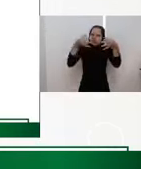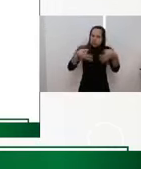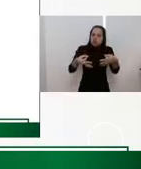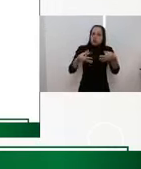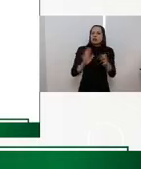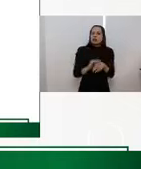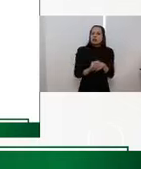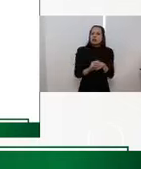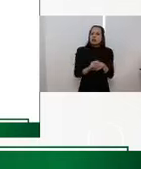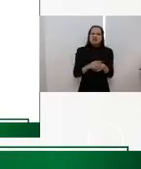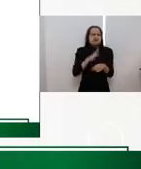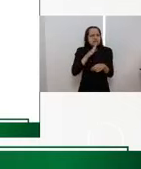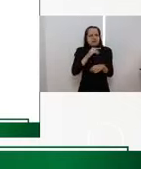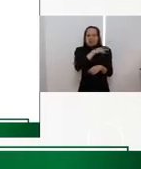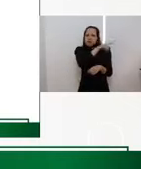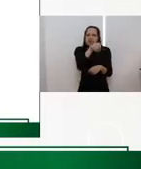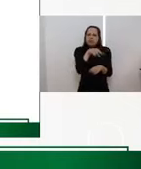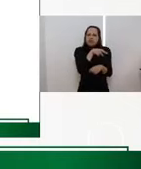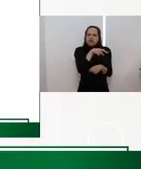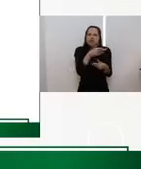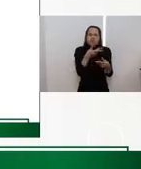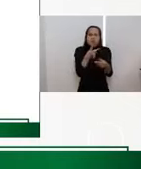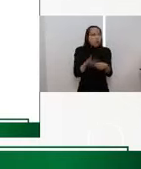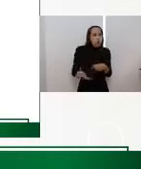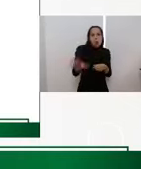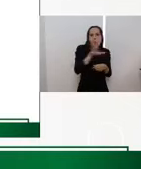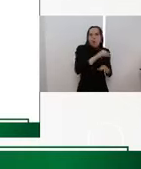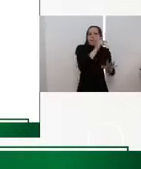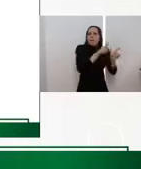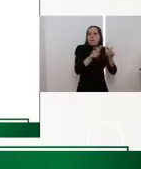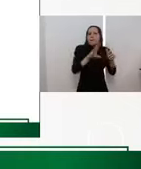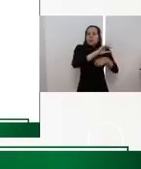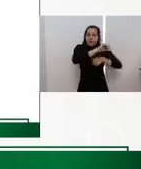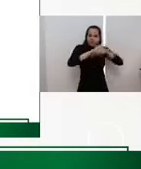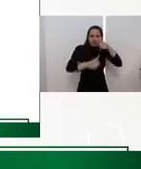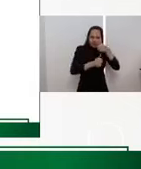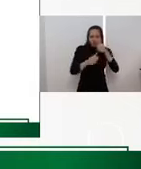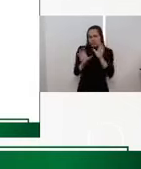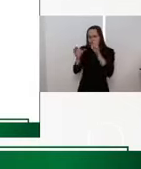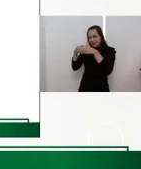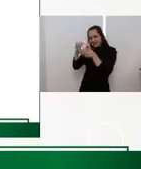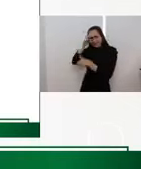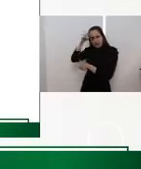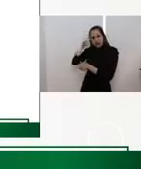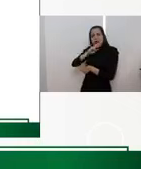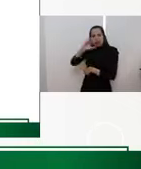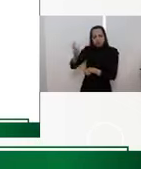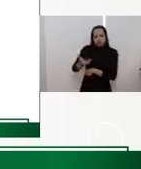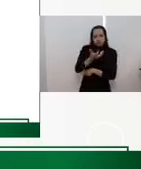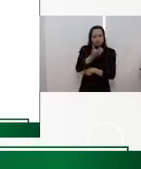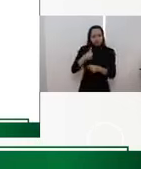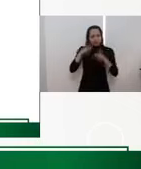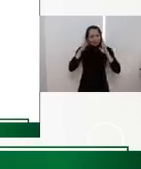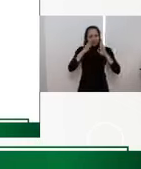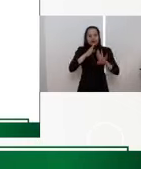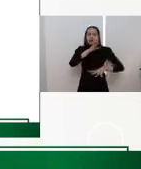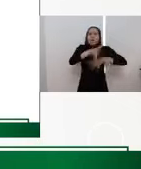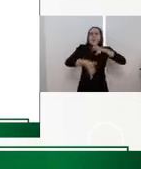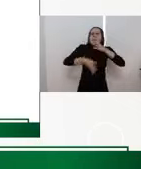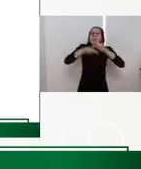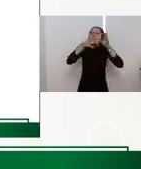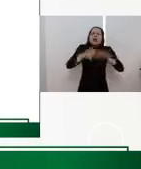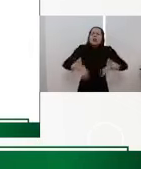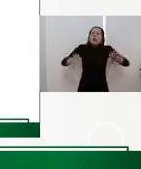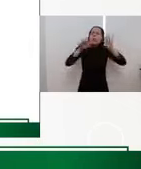a quien le brindamos esto a todos los usuarios de subsistema de salud de las fuerzas militares pero también tenemos algo muy importante en